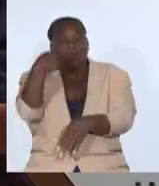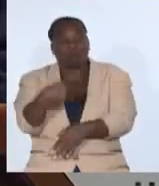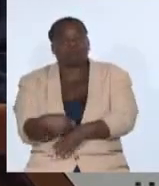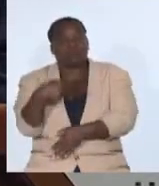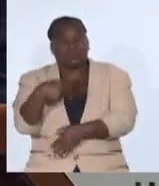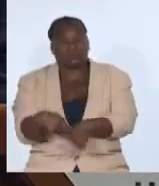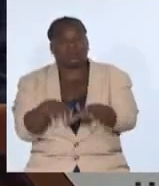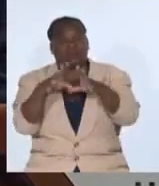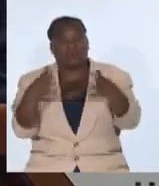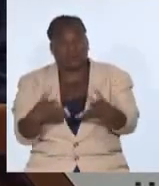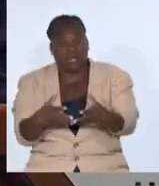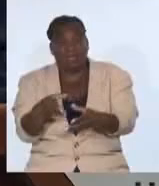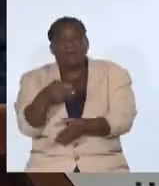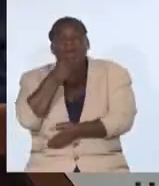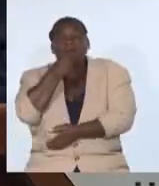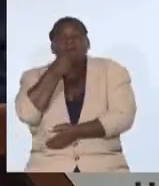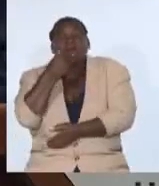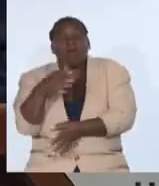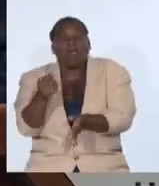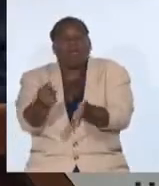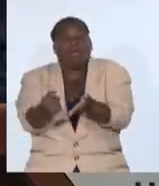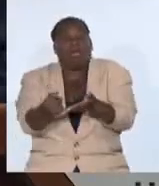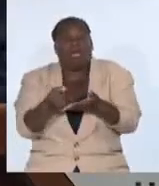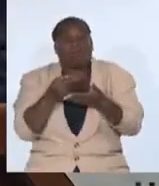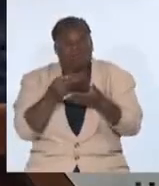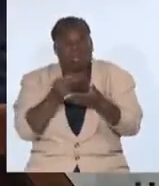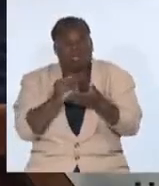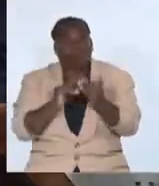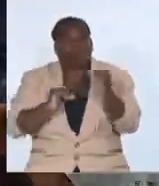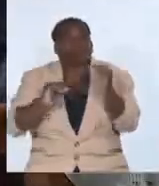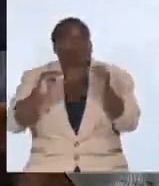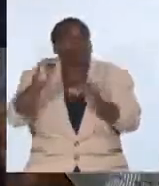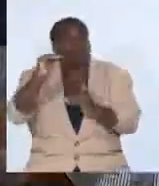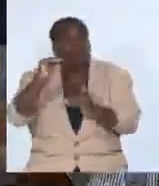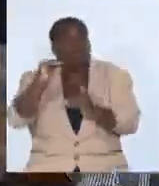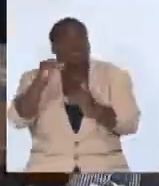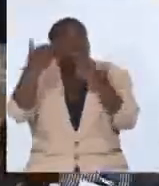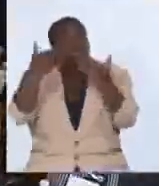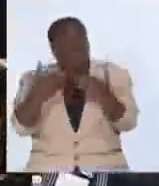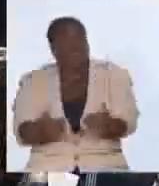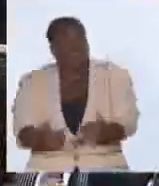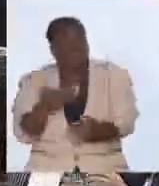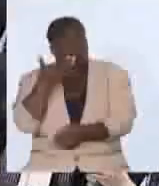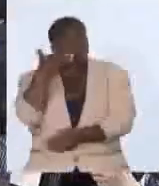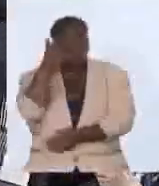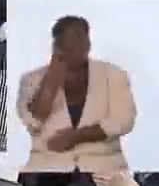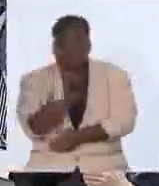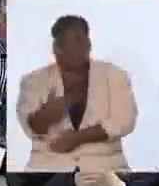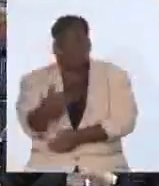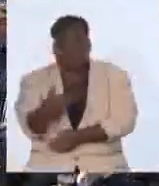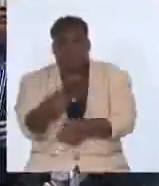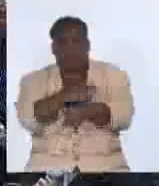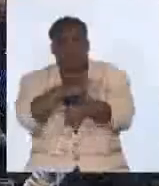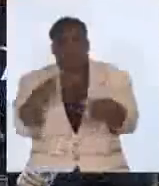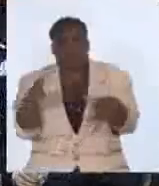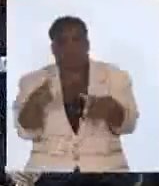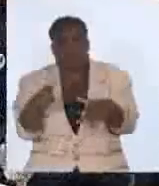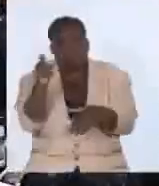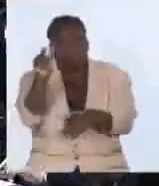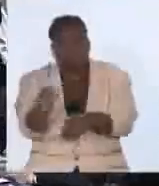podría asegurar niveles de vida dignos confortables y sostenibles para casi todos los pobladores